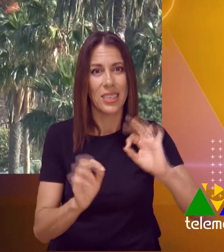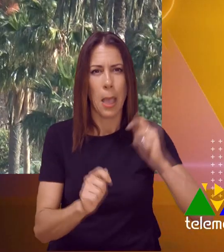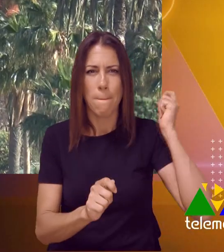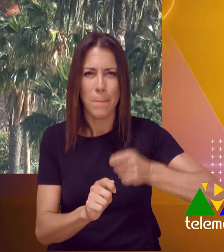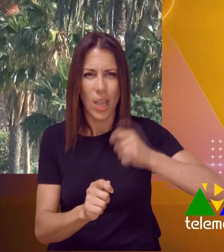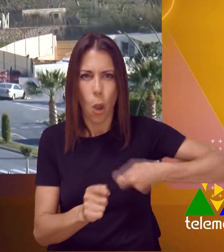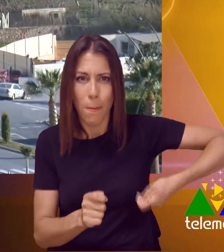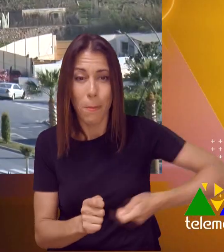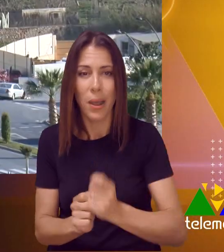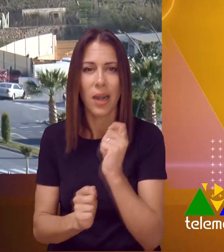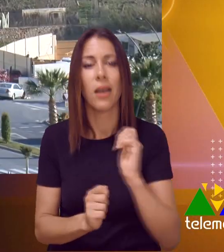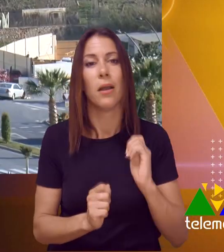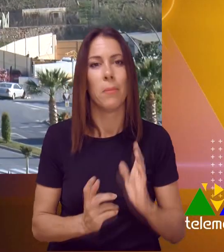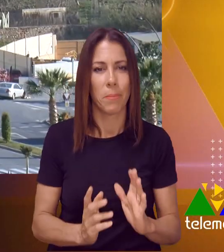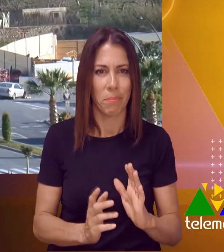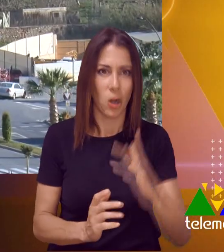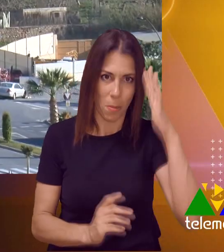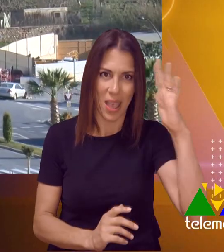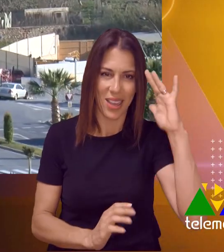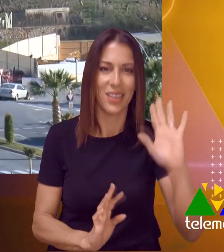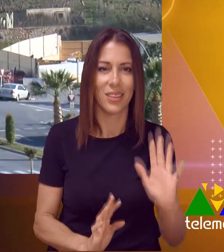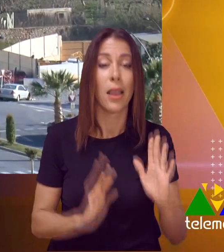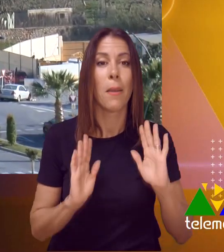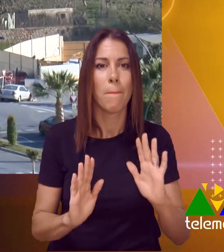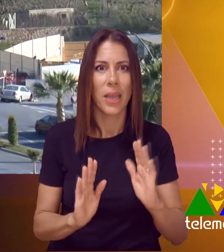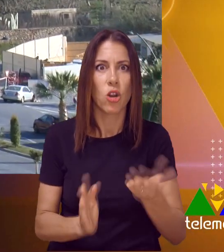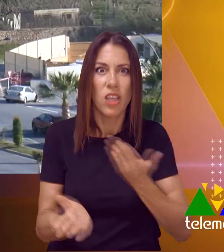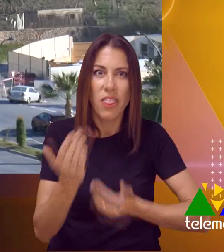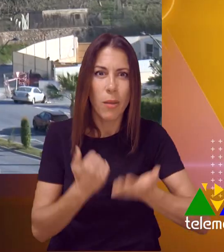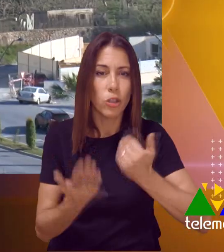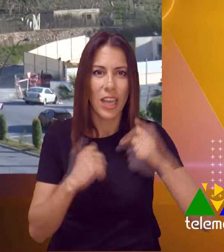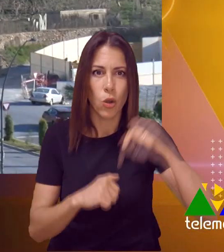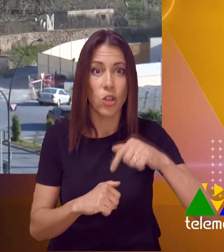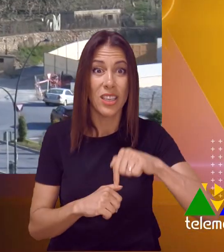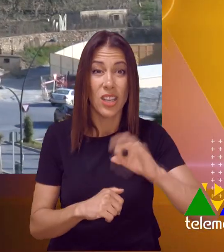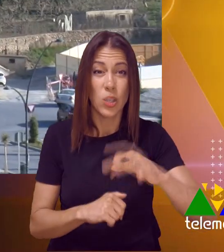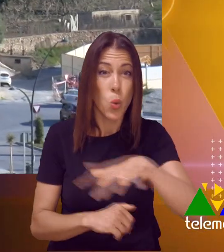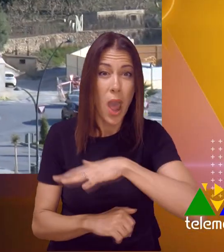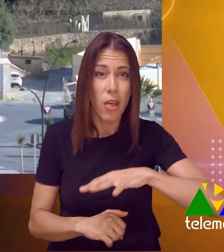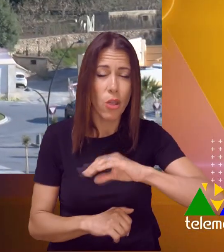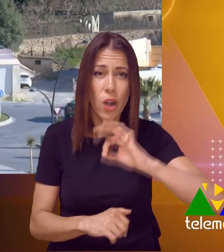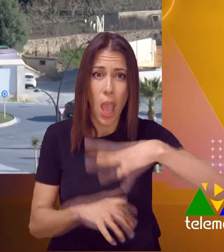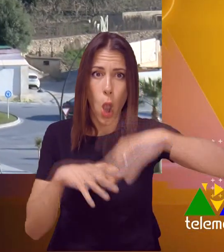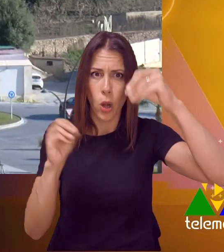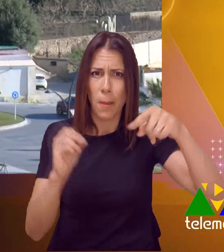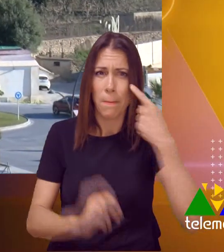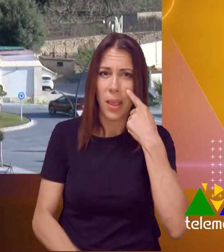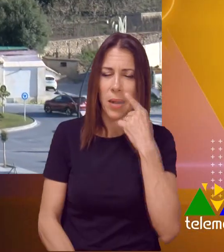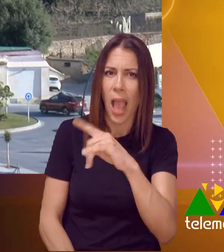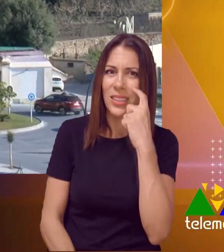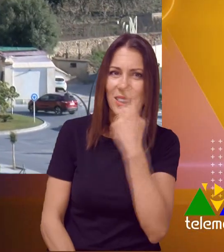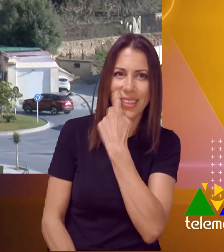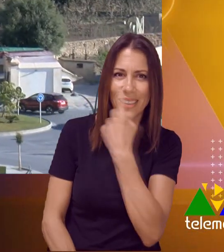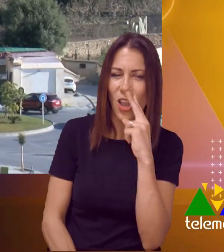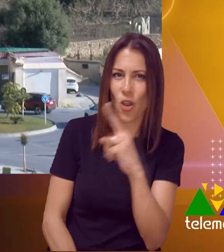pero desmontaron, a pico y pala, pero desmontaron esto es una zona de colina, todavía queda un testigo que